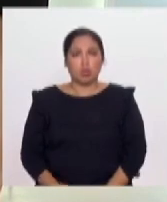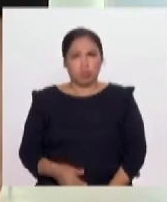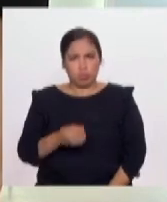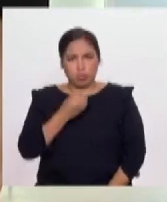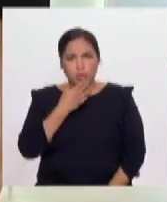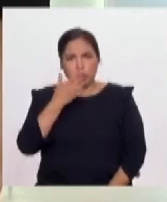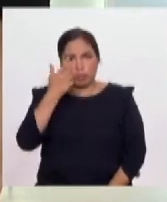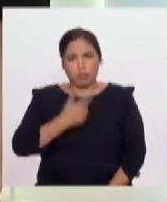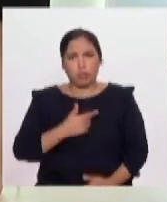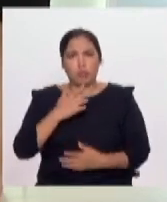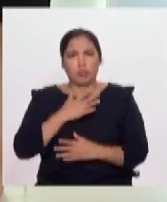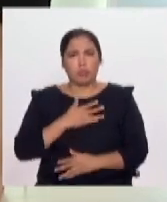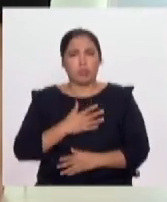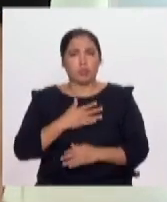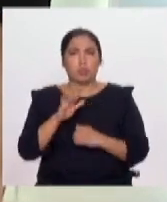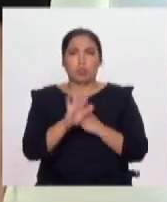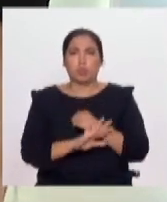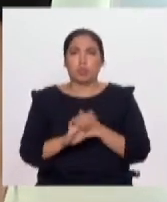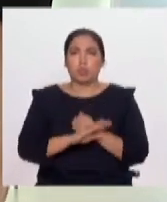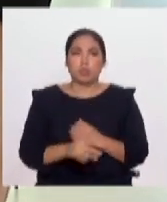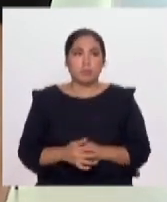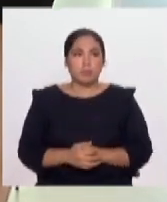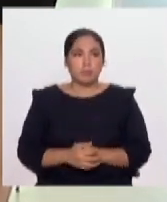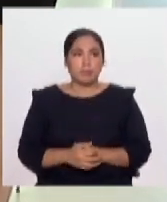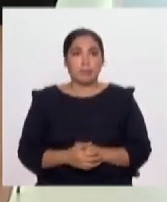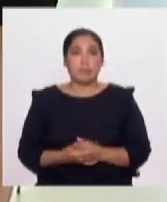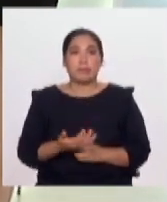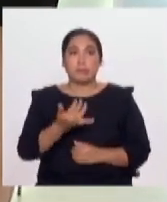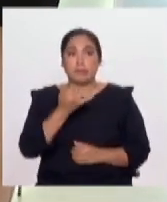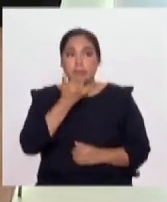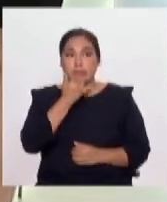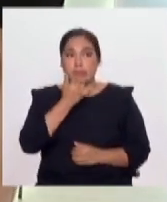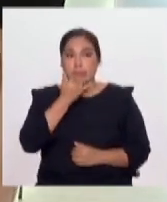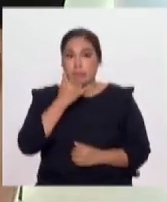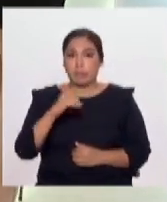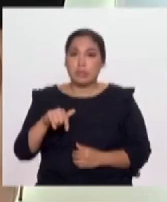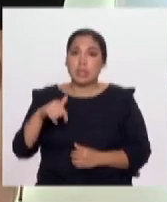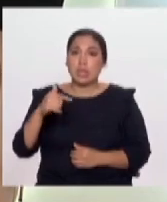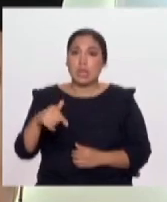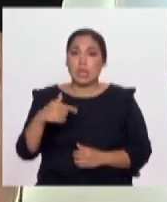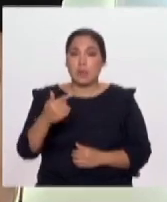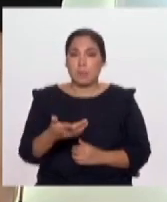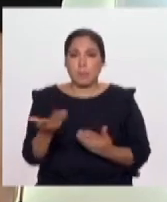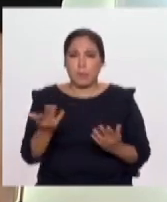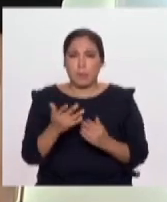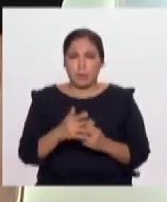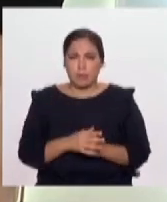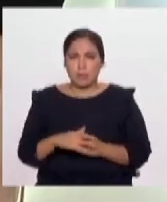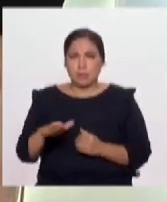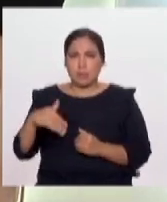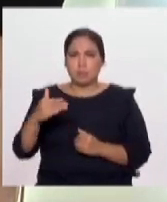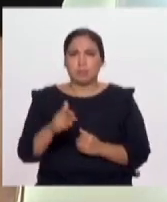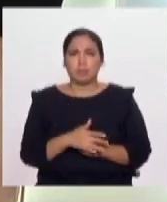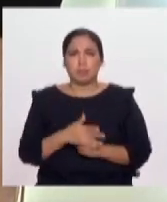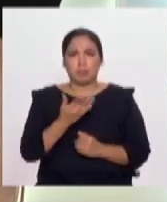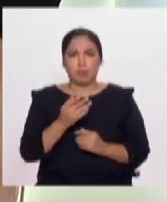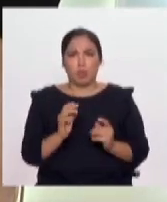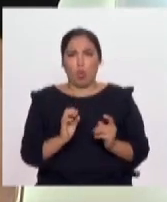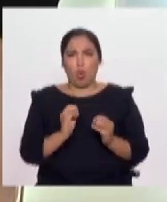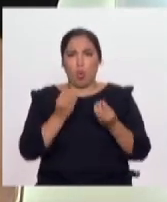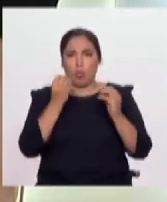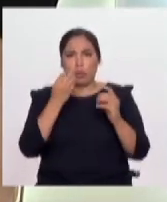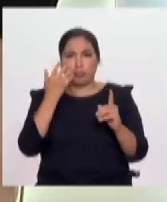su integridad física. Vamos a ver qué es lo que ocurre con este caso, porque sin duda estamos viendo que esta joven está